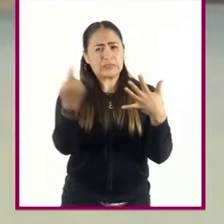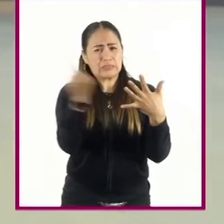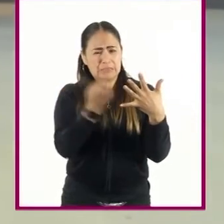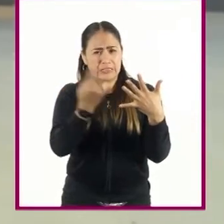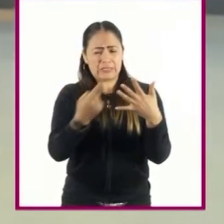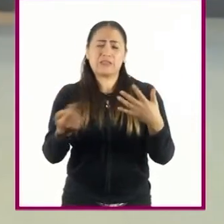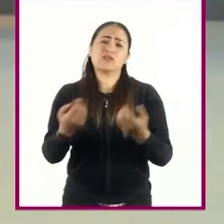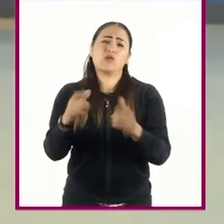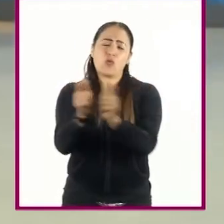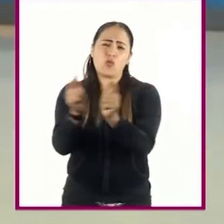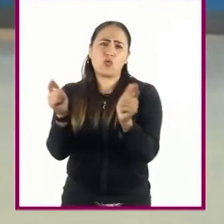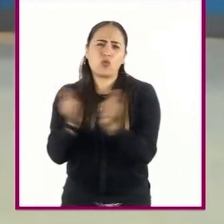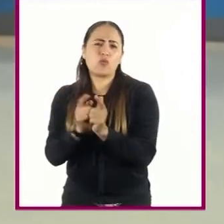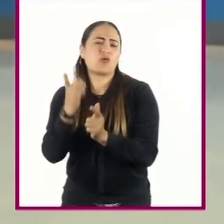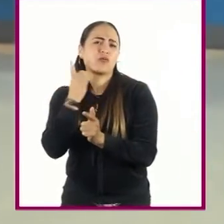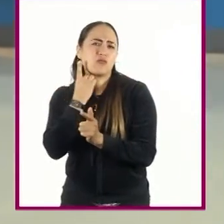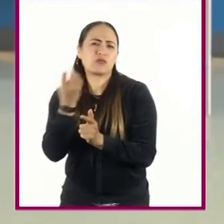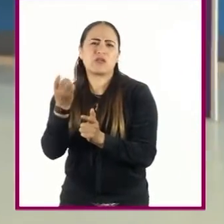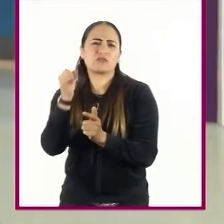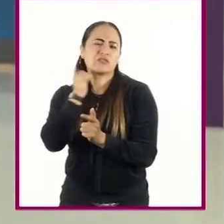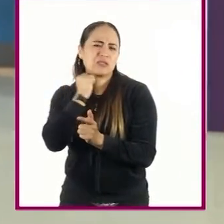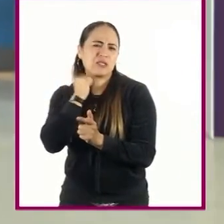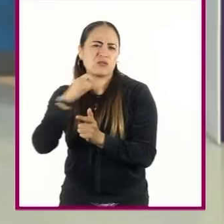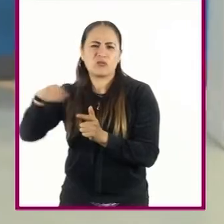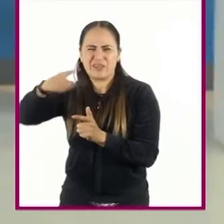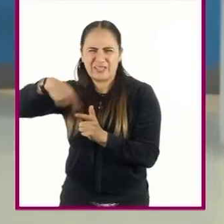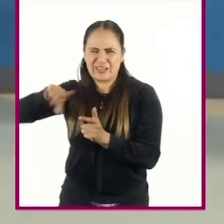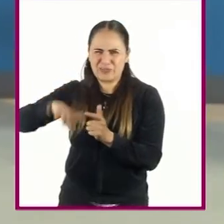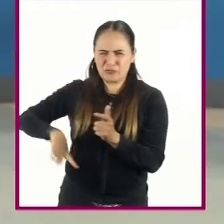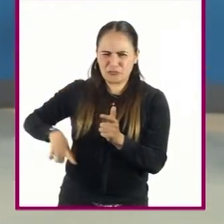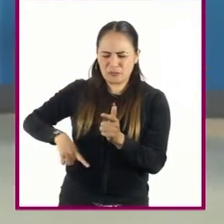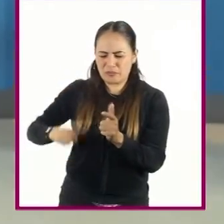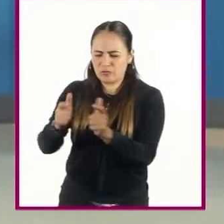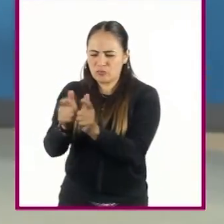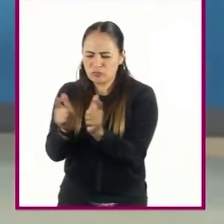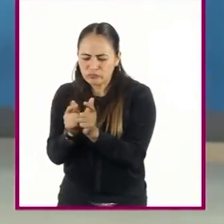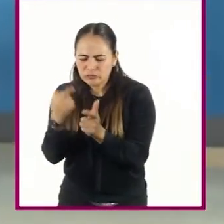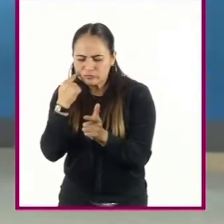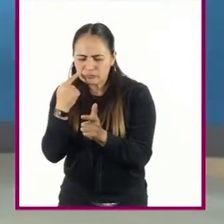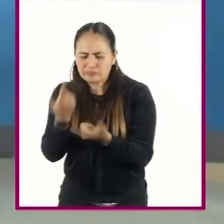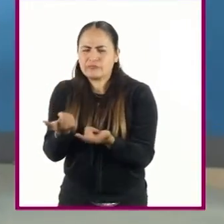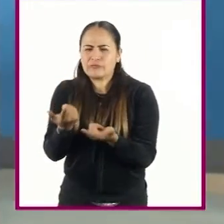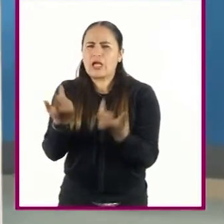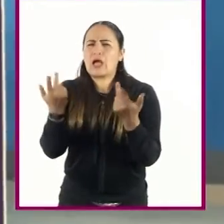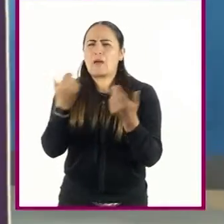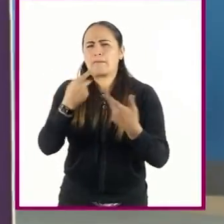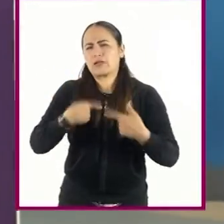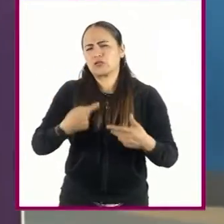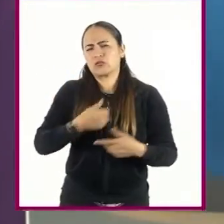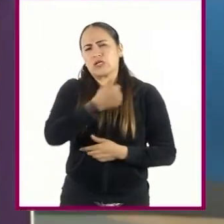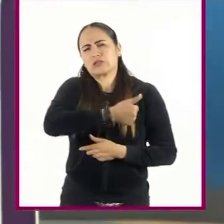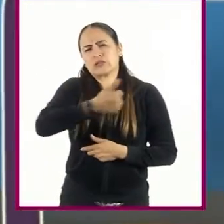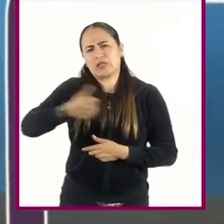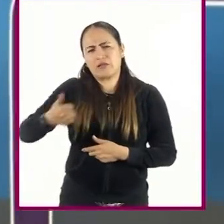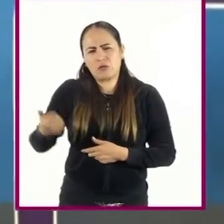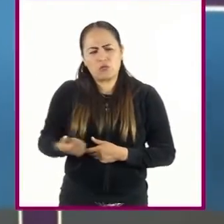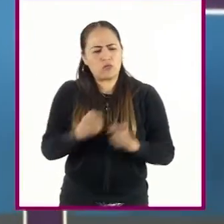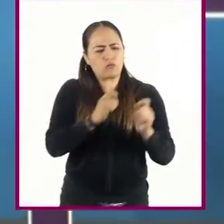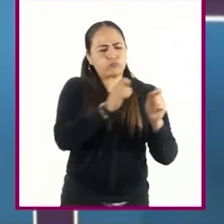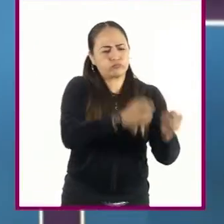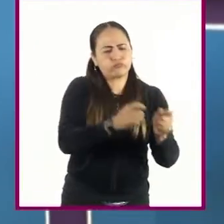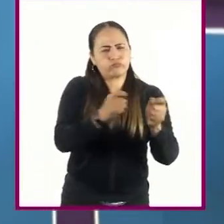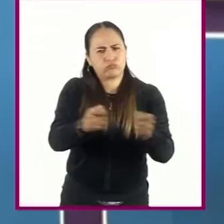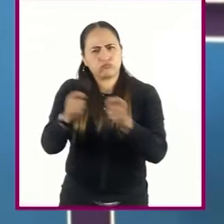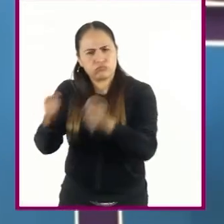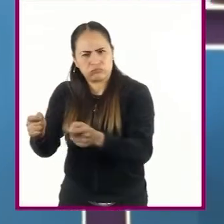legisladores buscaron la manera de, basándose en la definición de Ulpiano, dar a cada ser humano lo que le corresponde y